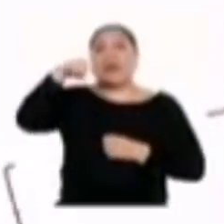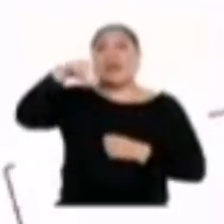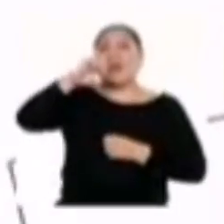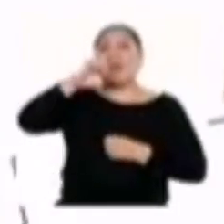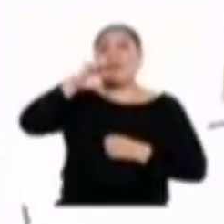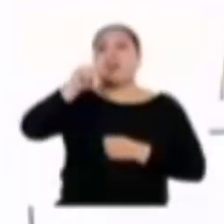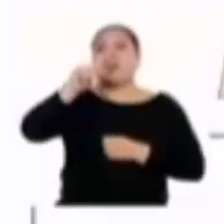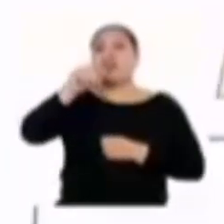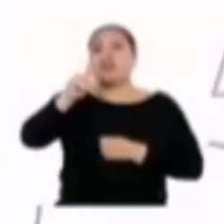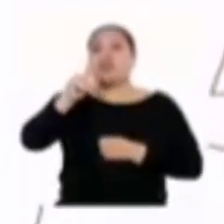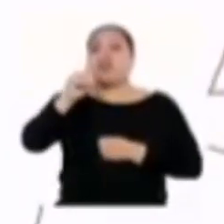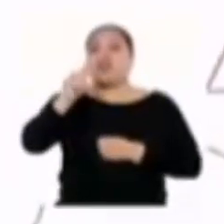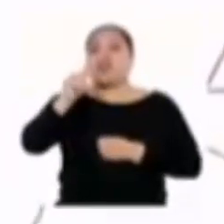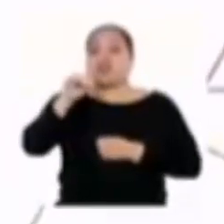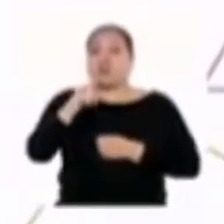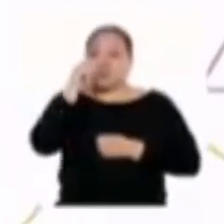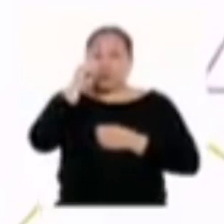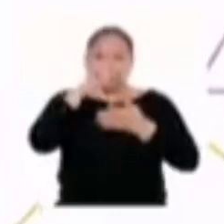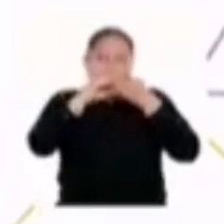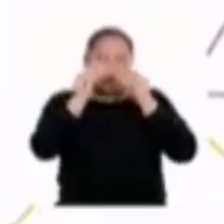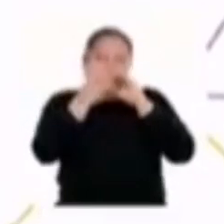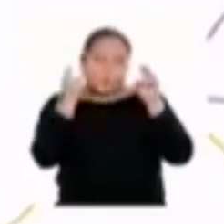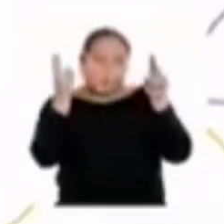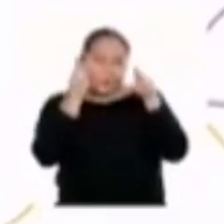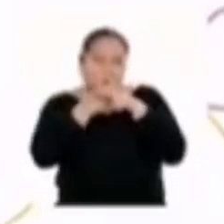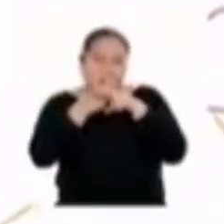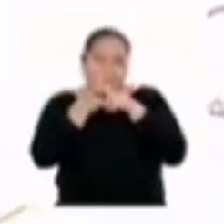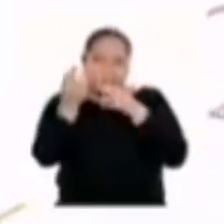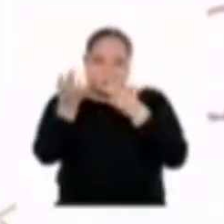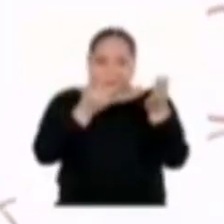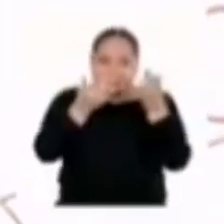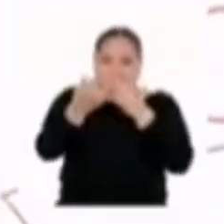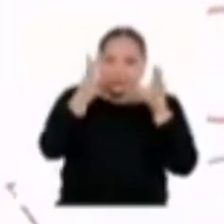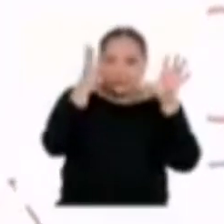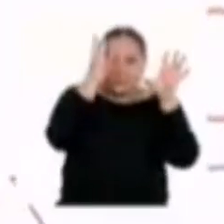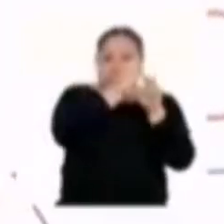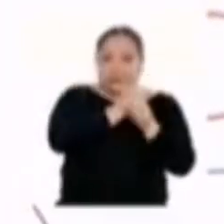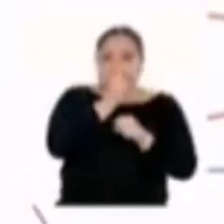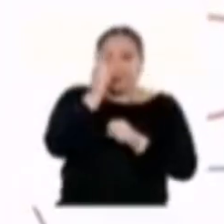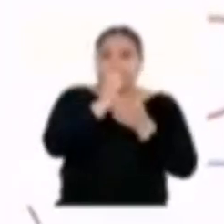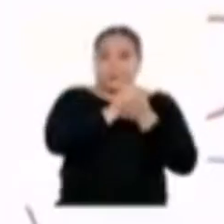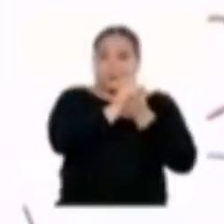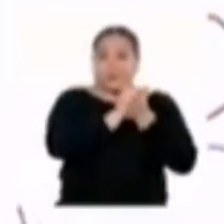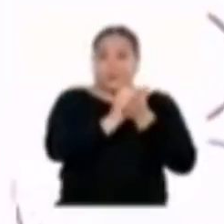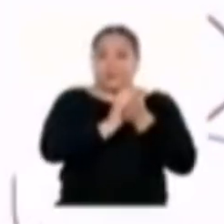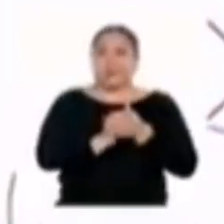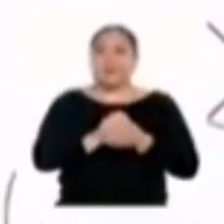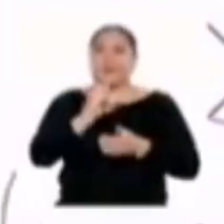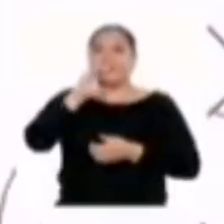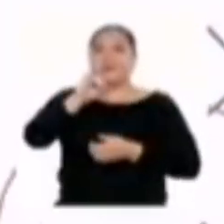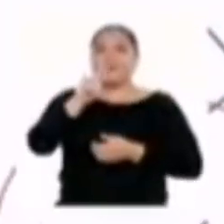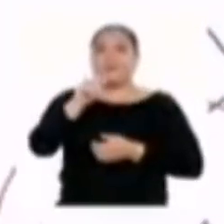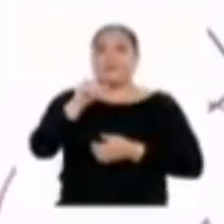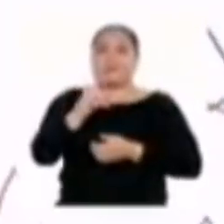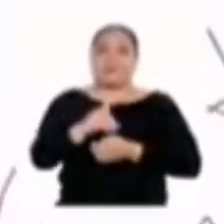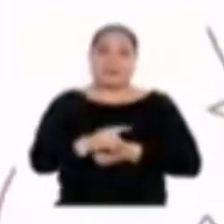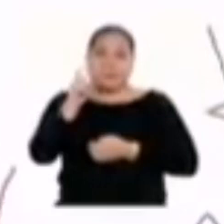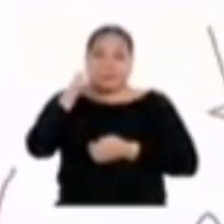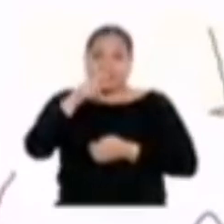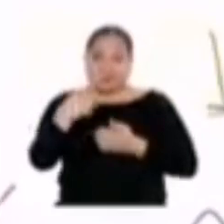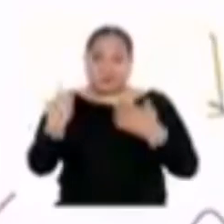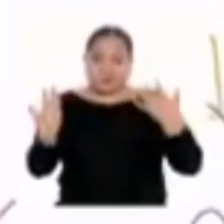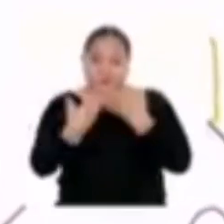Anécdota, con elementos narrativos, recupera lo esencial del texto. Cita, debe